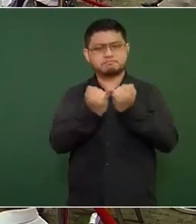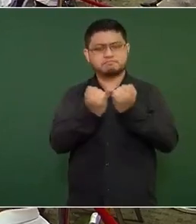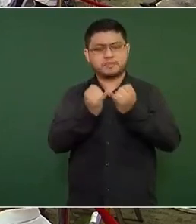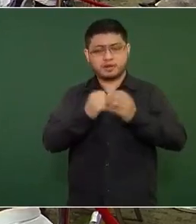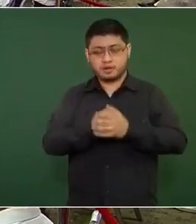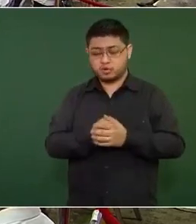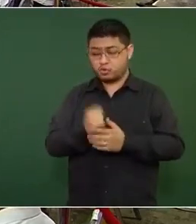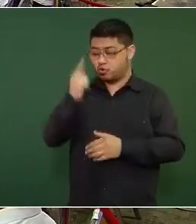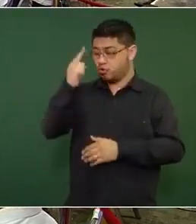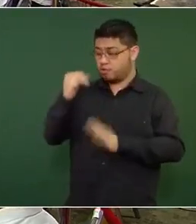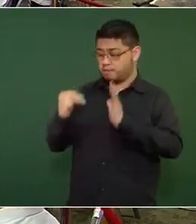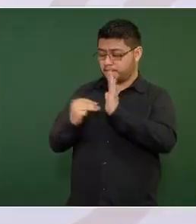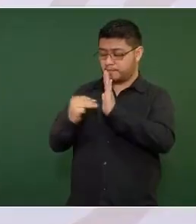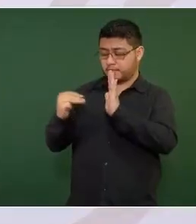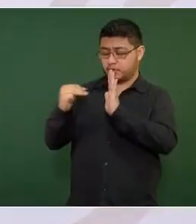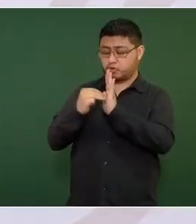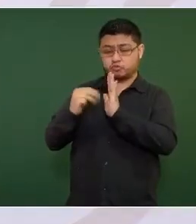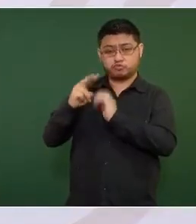un